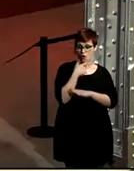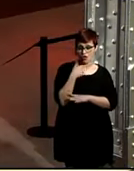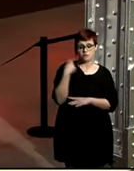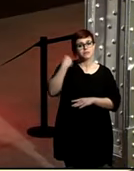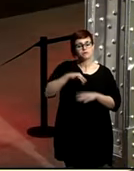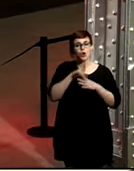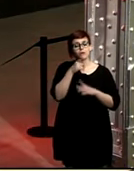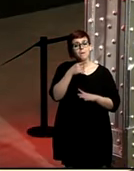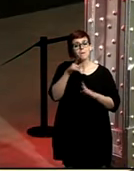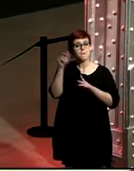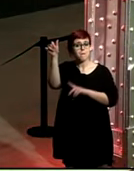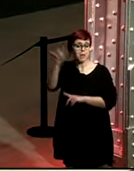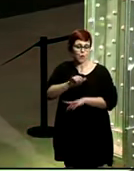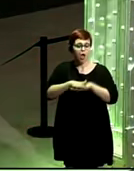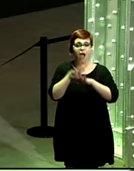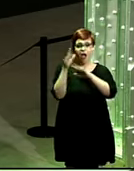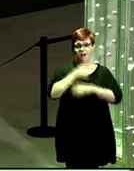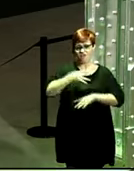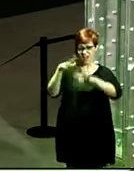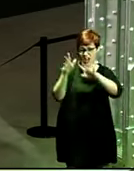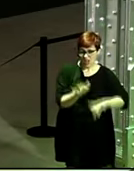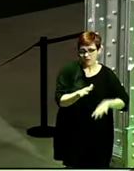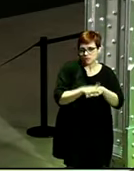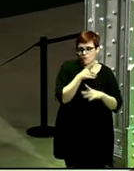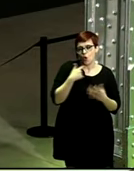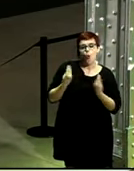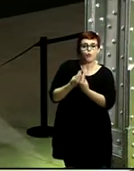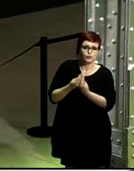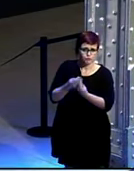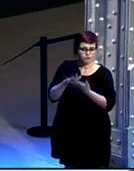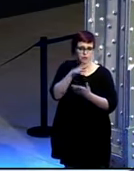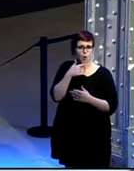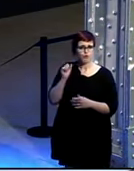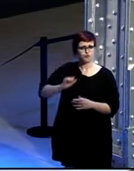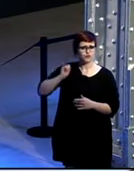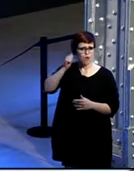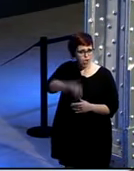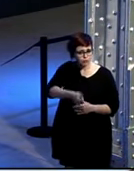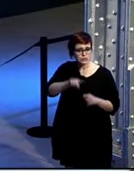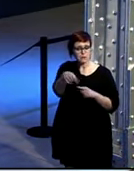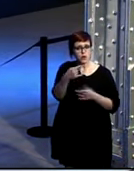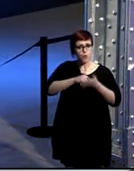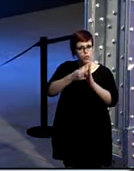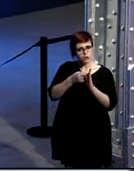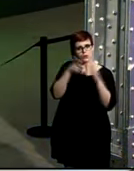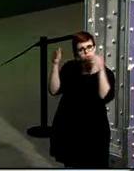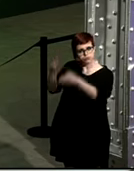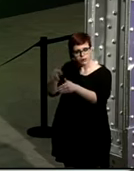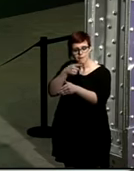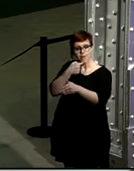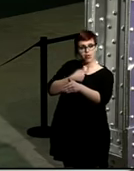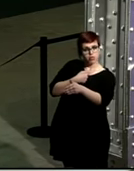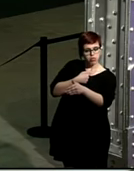es amigo y ha seguido el proyecto también, porque son muchos años, y él ha tenido algún proyecto que le ha costado también muchos años. Me decía